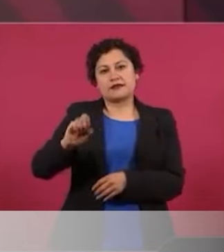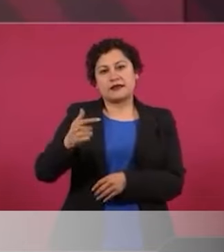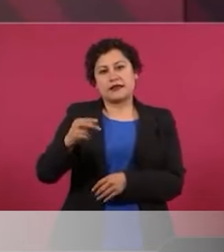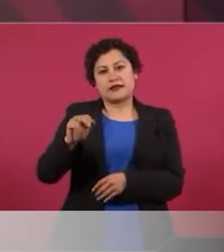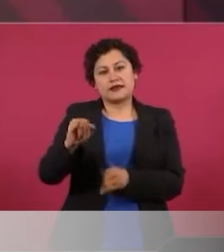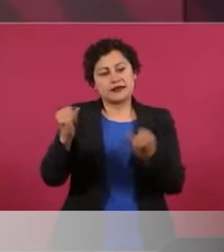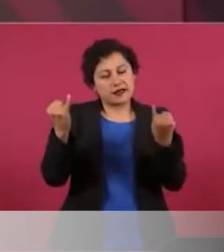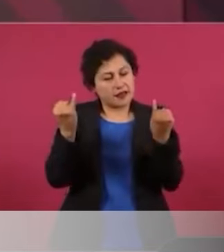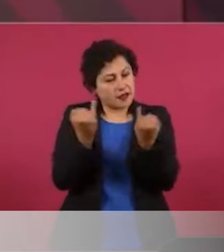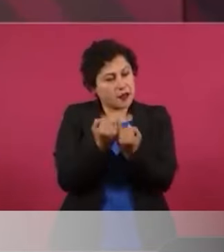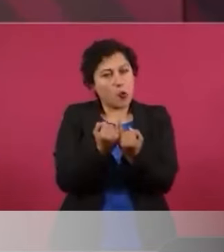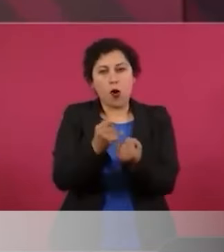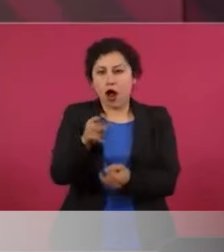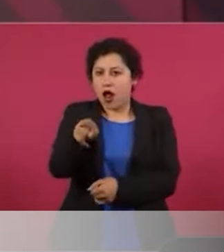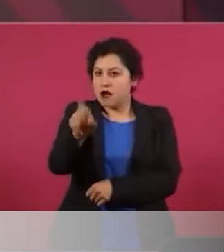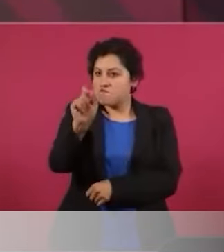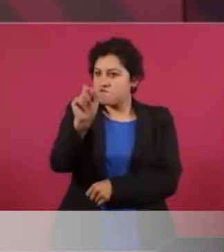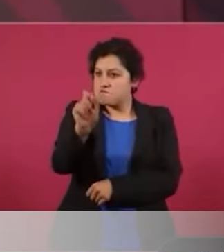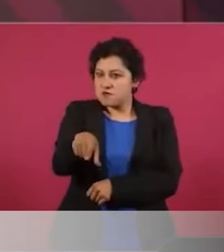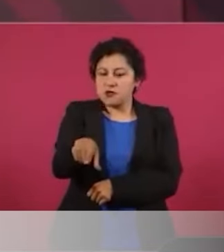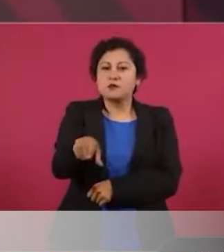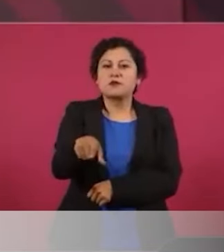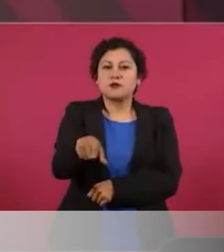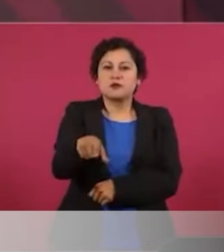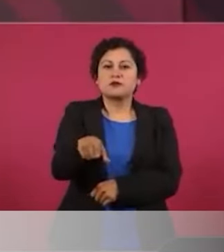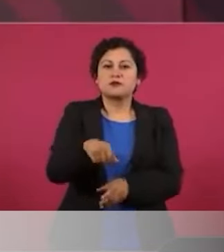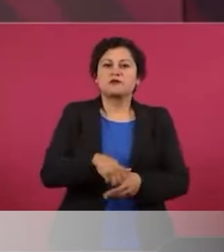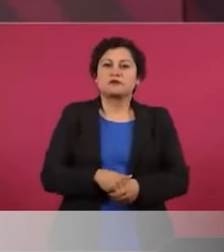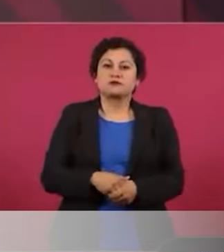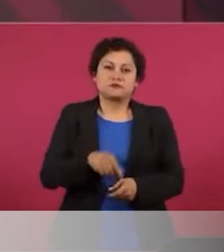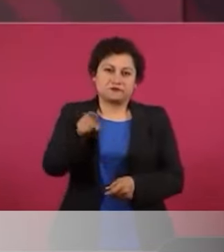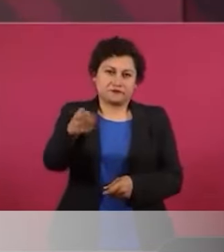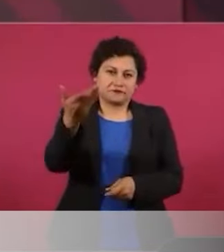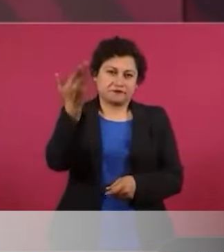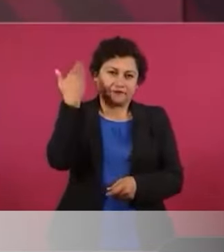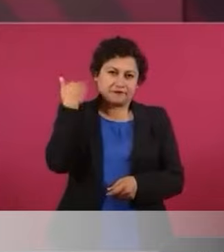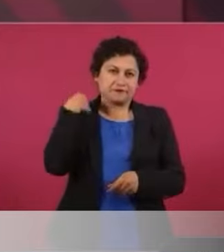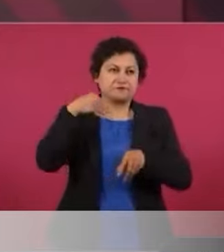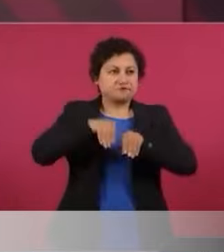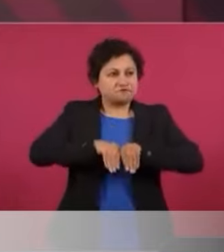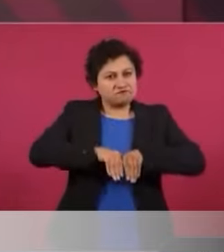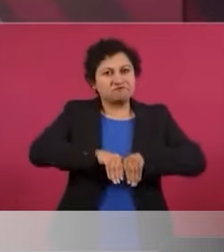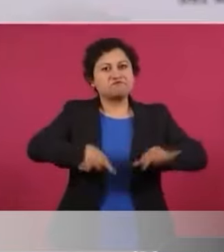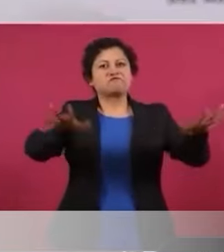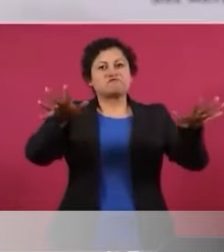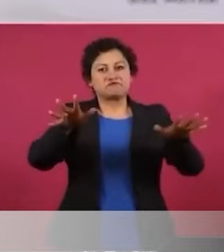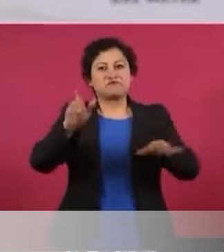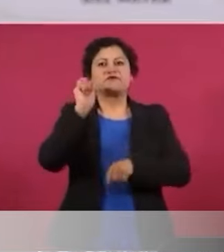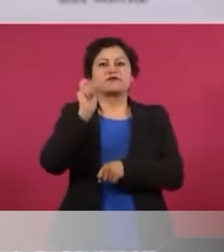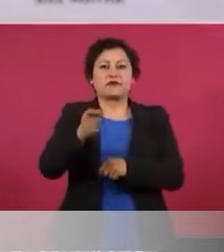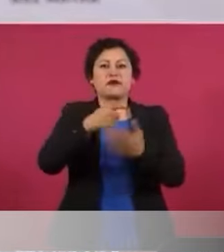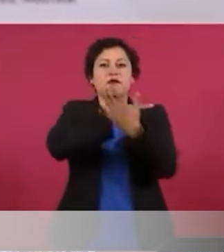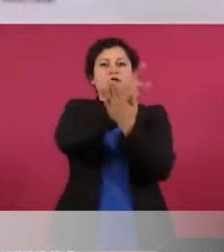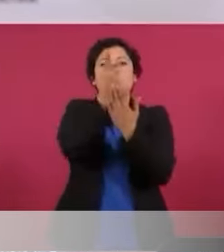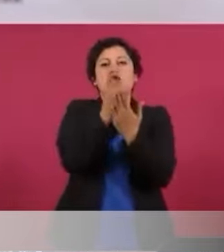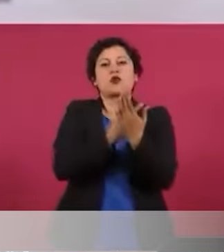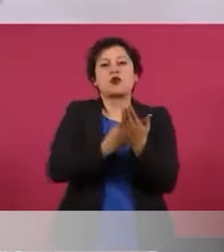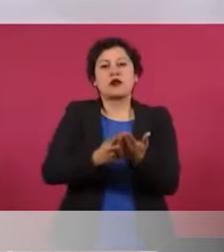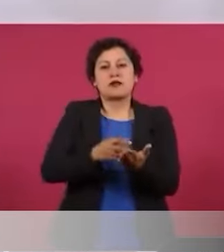libertad este dio a conocer que el programa sembrando